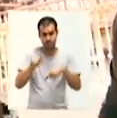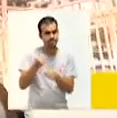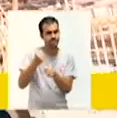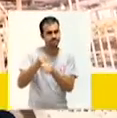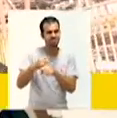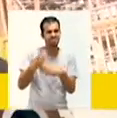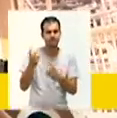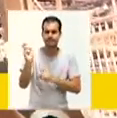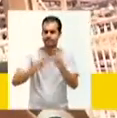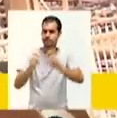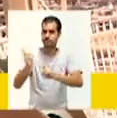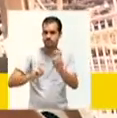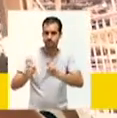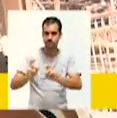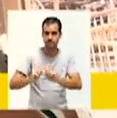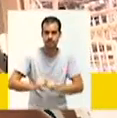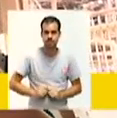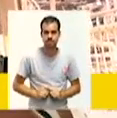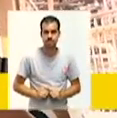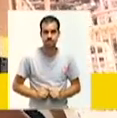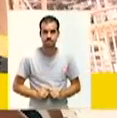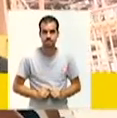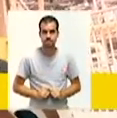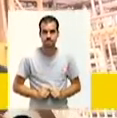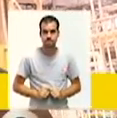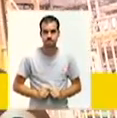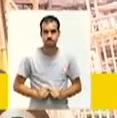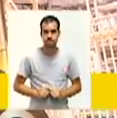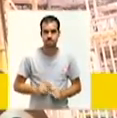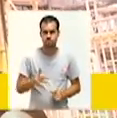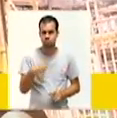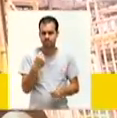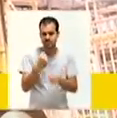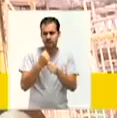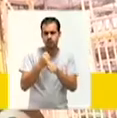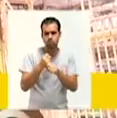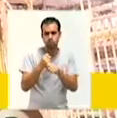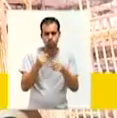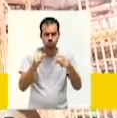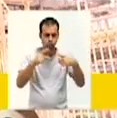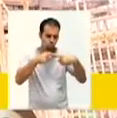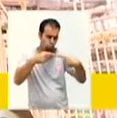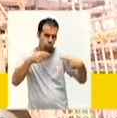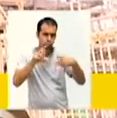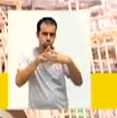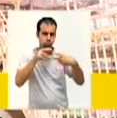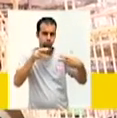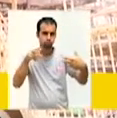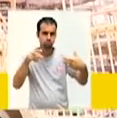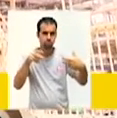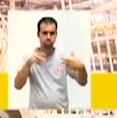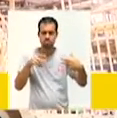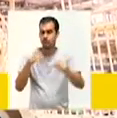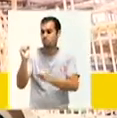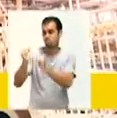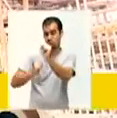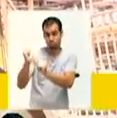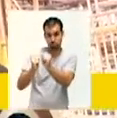estamos trabajando ahora en este tiempo de reparaciones en lo que es el taller y trabajamos en una